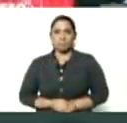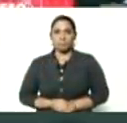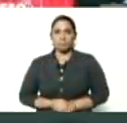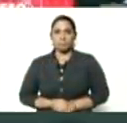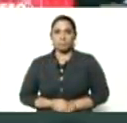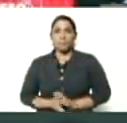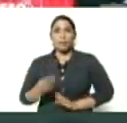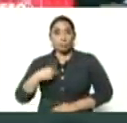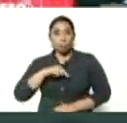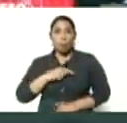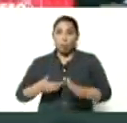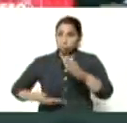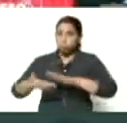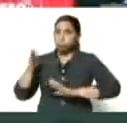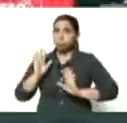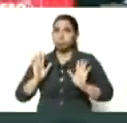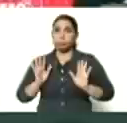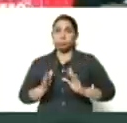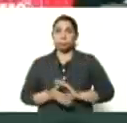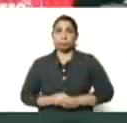Y nos fuimos para